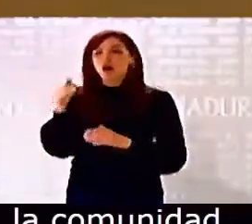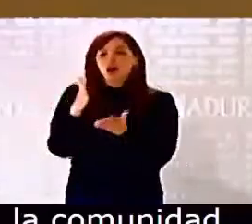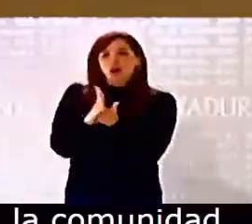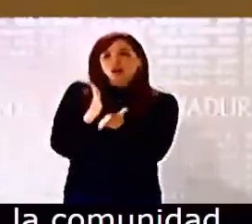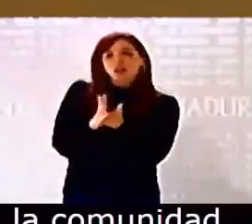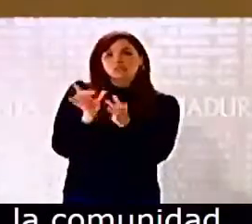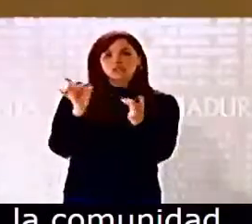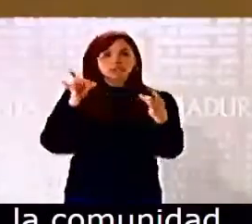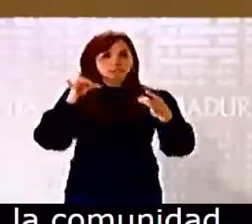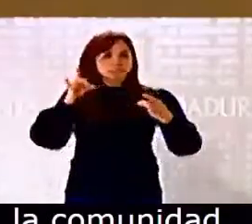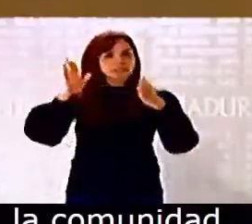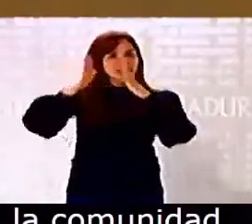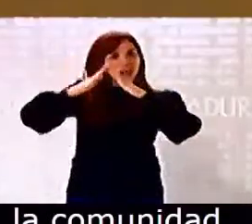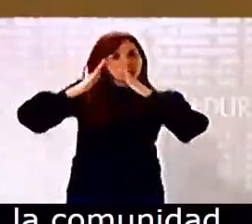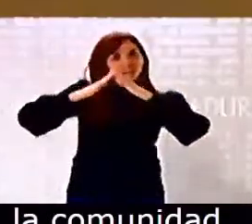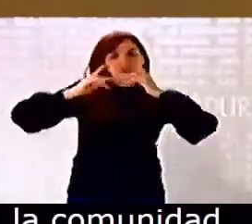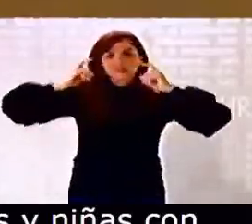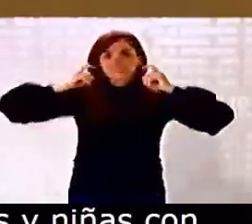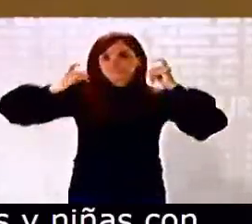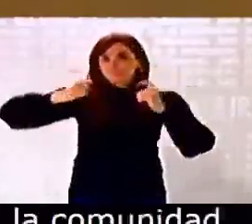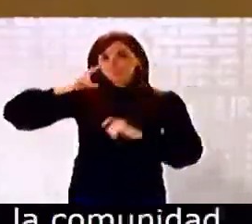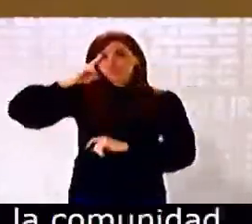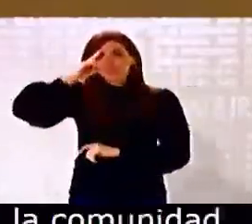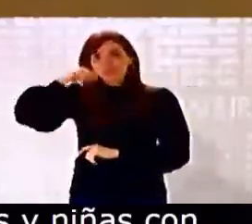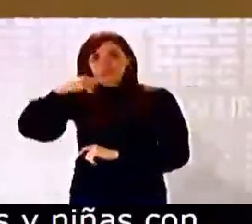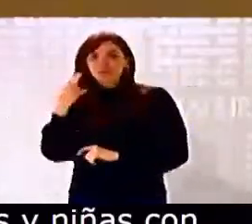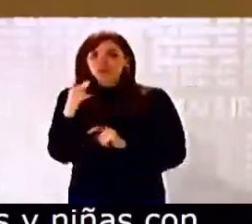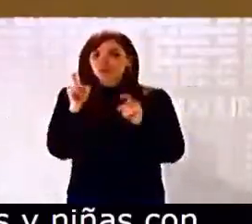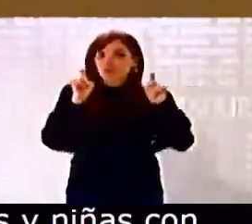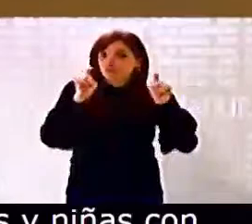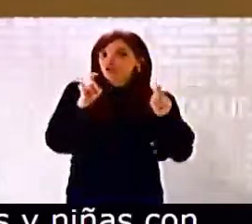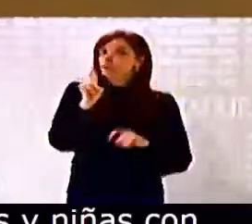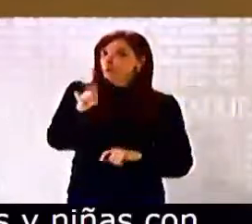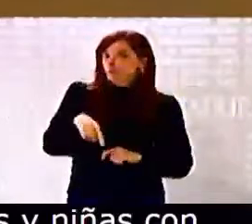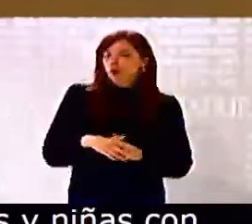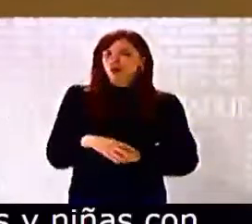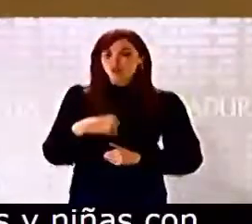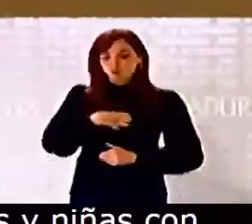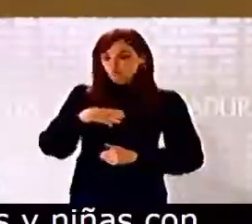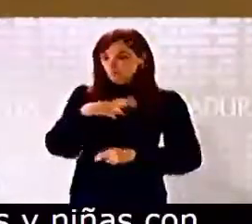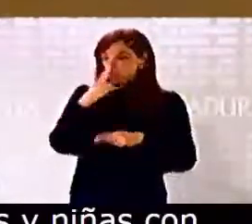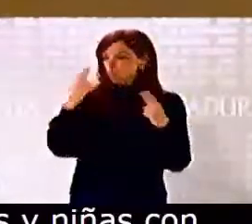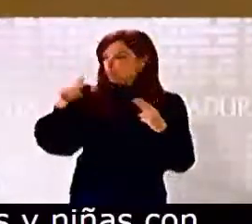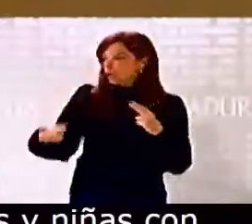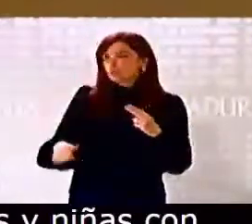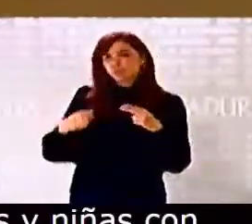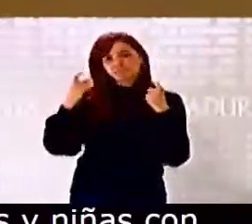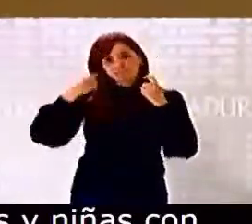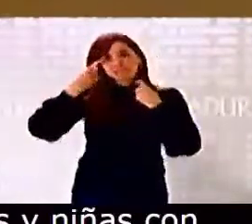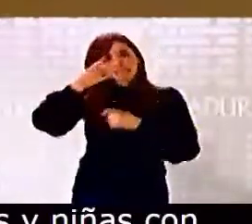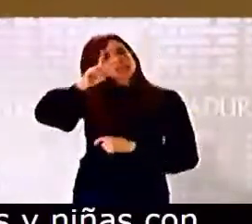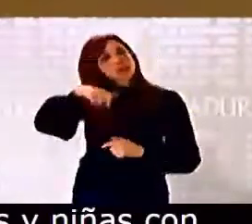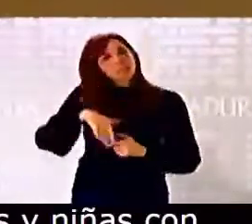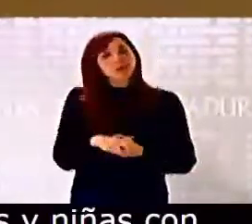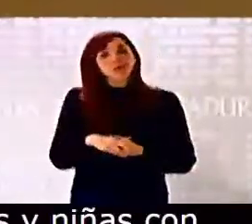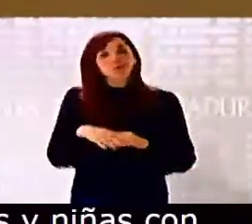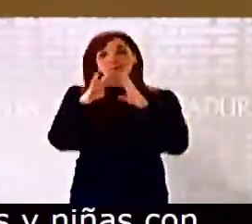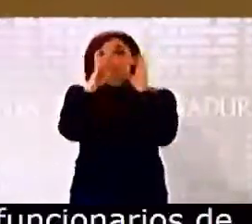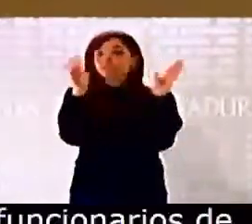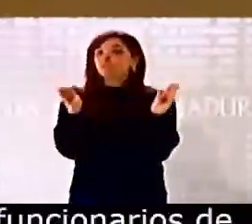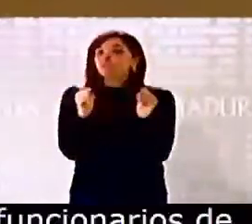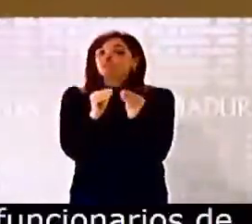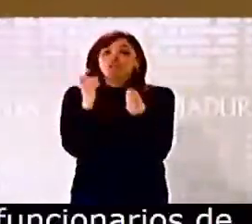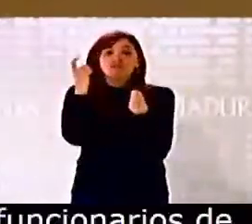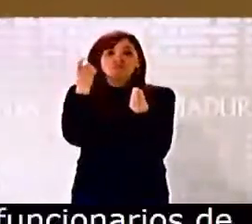de los maestros, de los profesores, de los propios funcionarios también de esta casa, de esta Administración, y el esfuerzo, en definitiva,